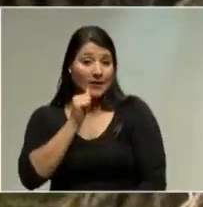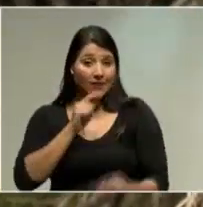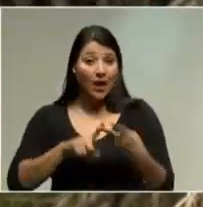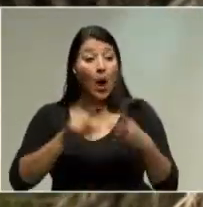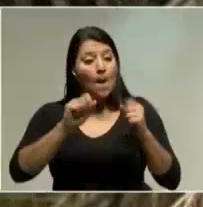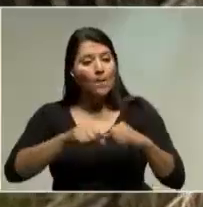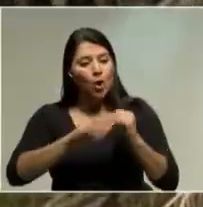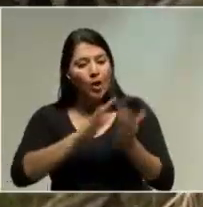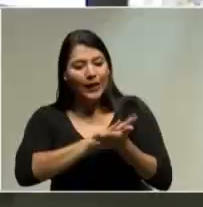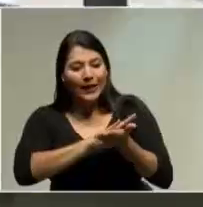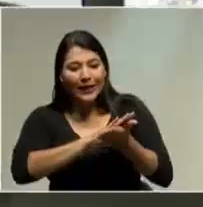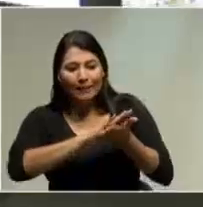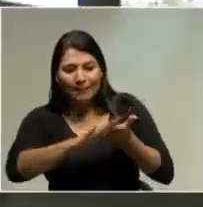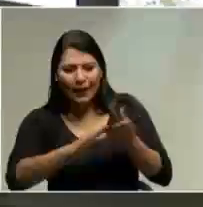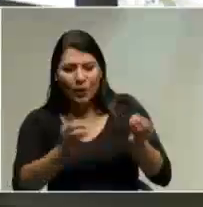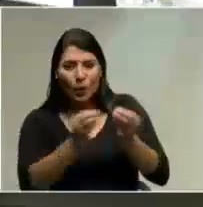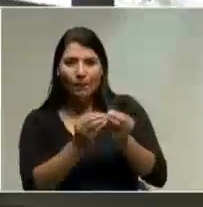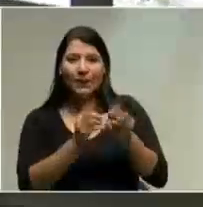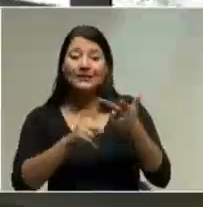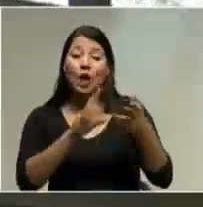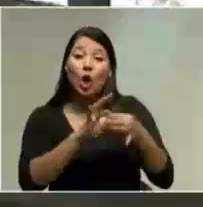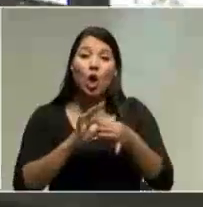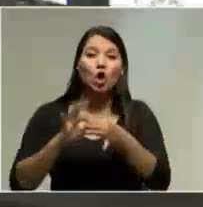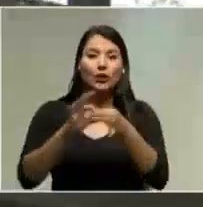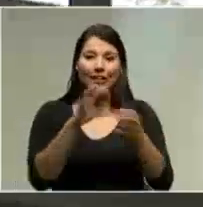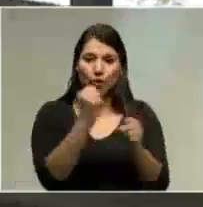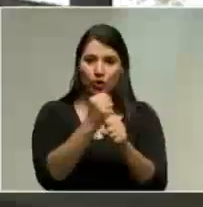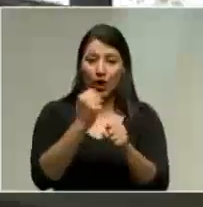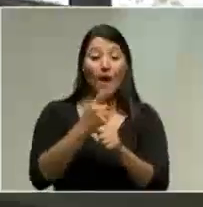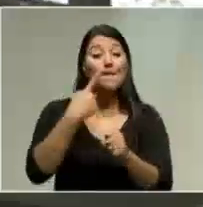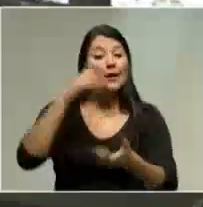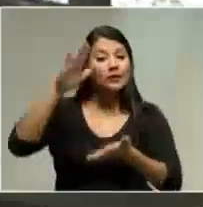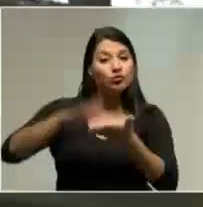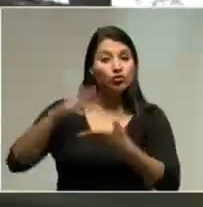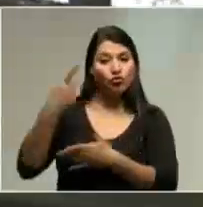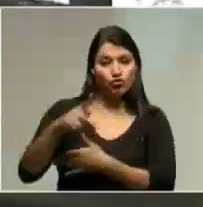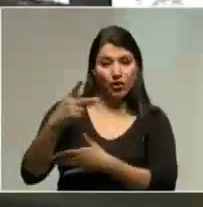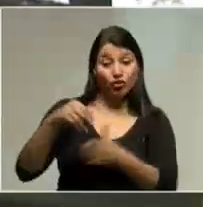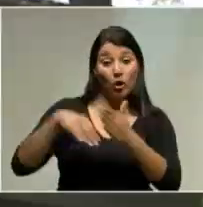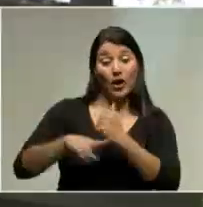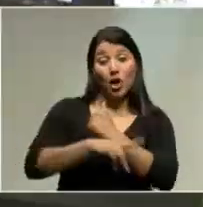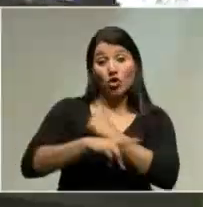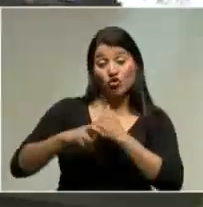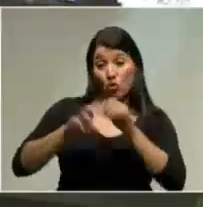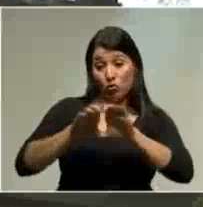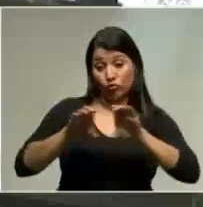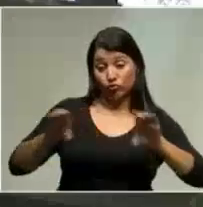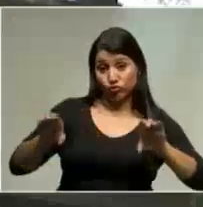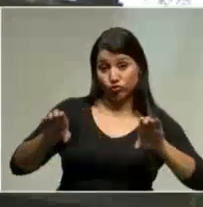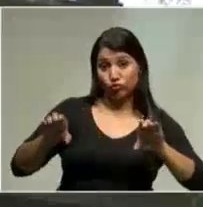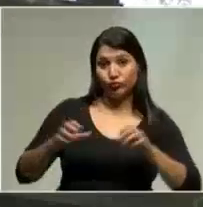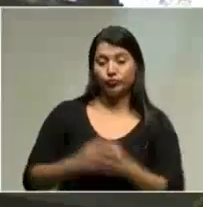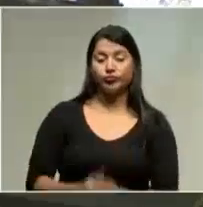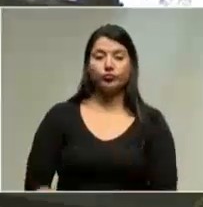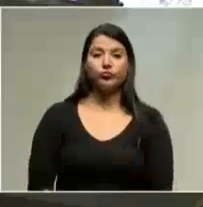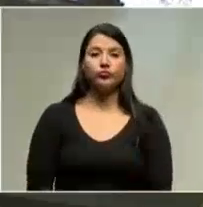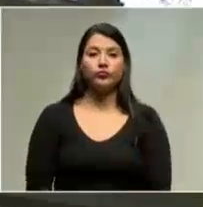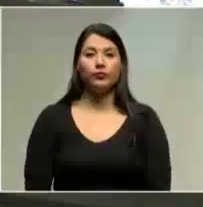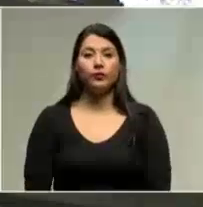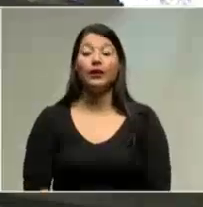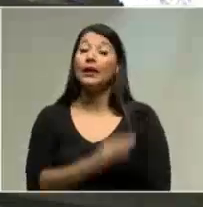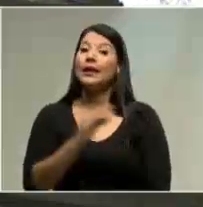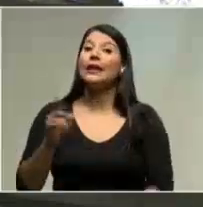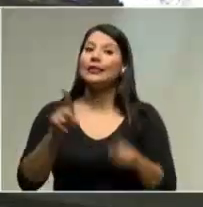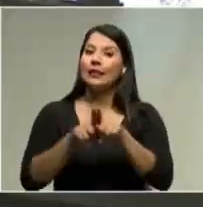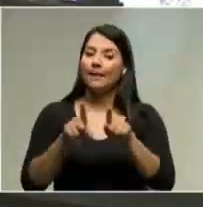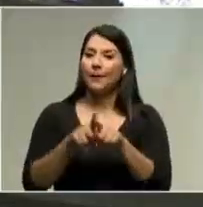pasa el poliducto y coordinando obras para reducir los riesgos en las tuberías del AIA y las fuentes de agua potable.